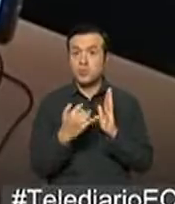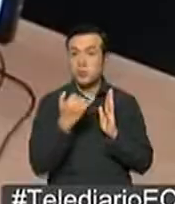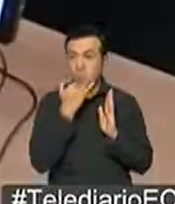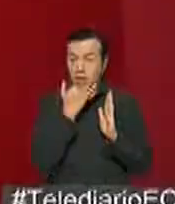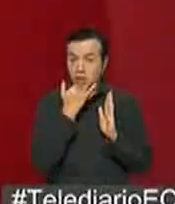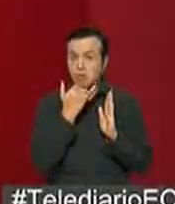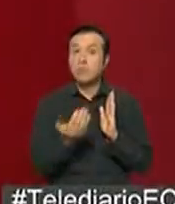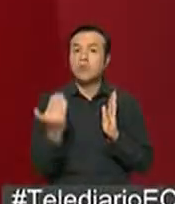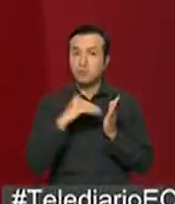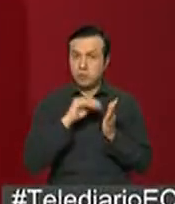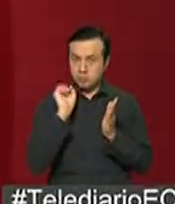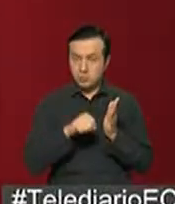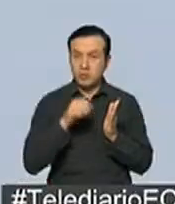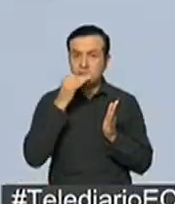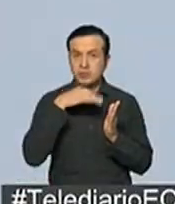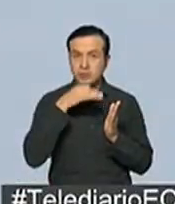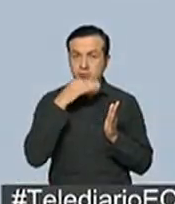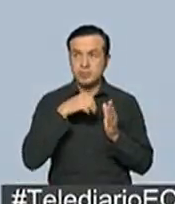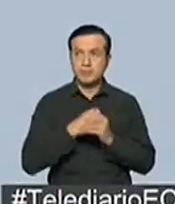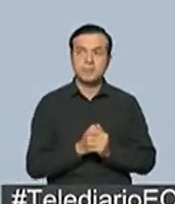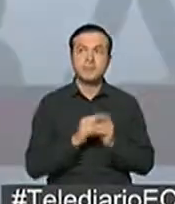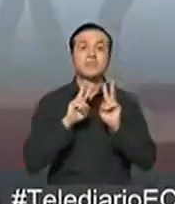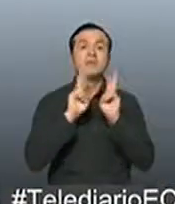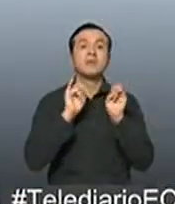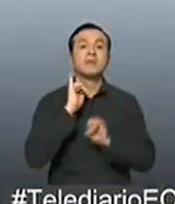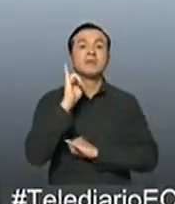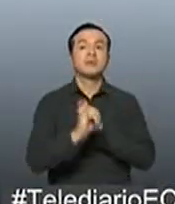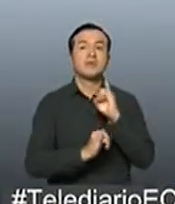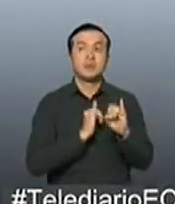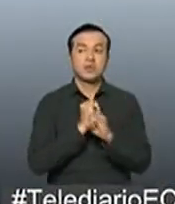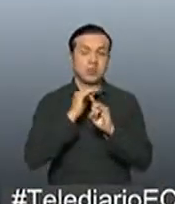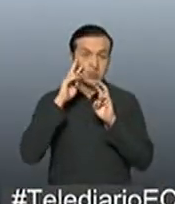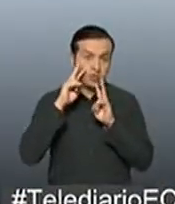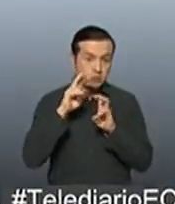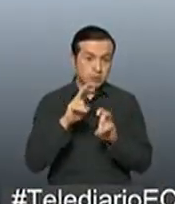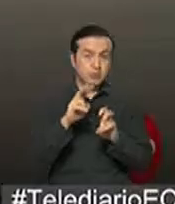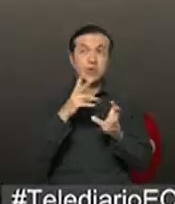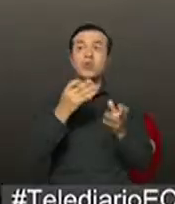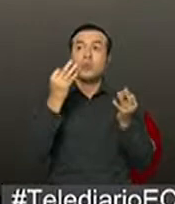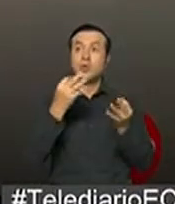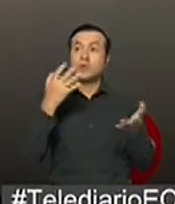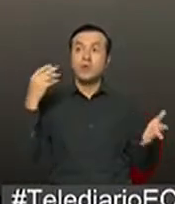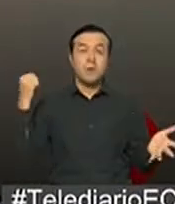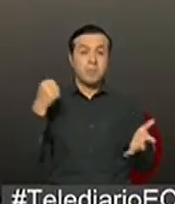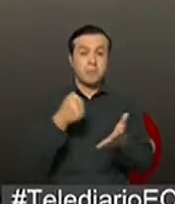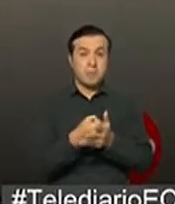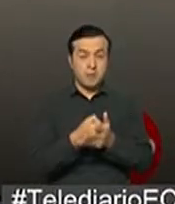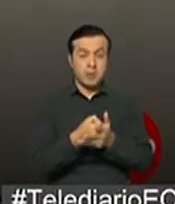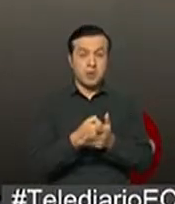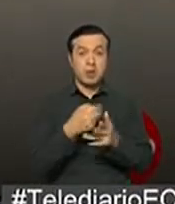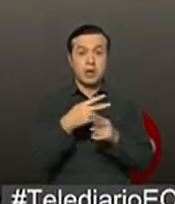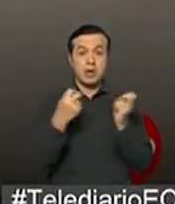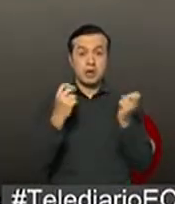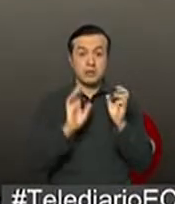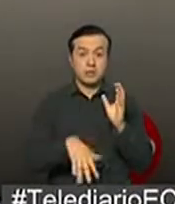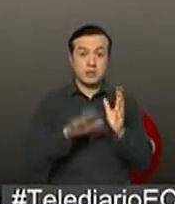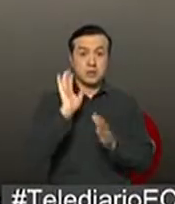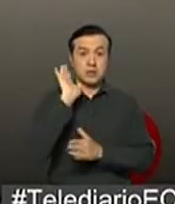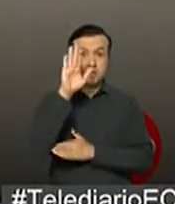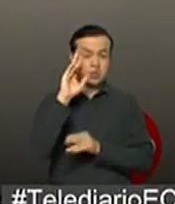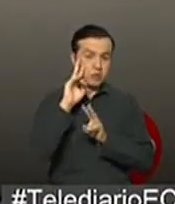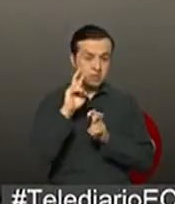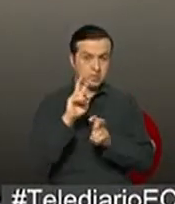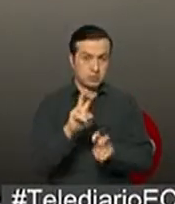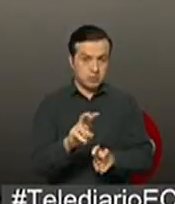indebida en lo internacional avanzan las investigaciones del accidente en el que murió el ex basquetbolista kobe